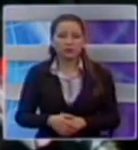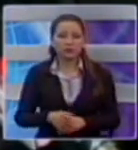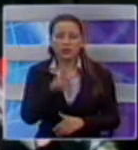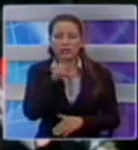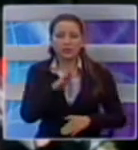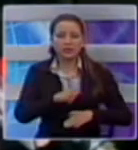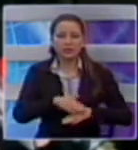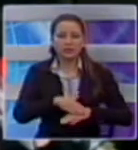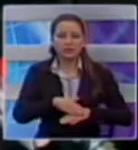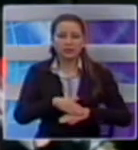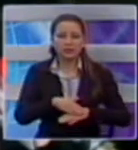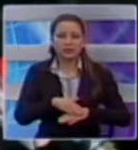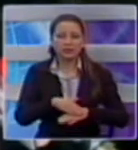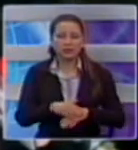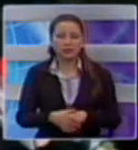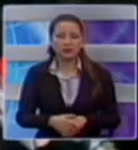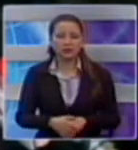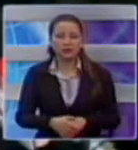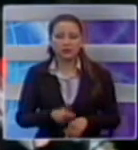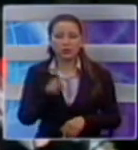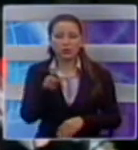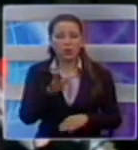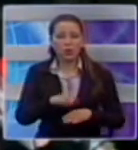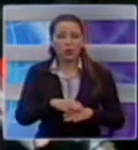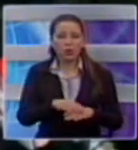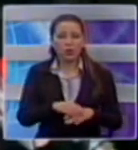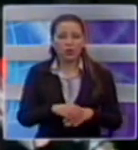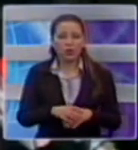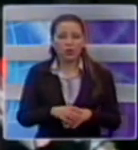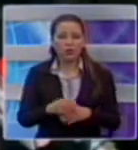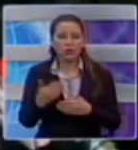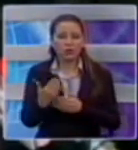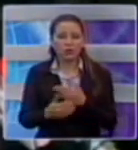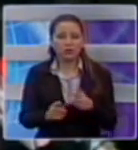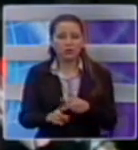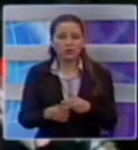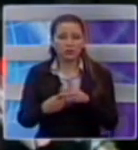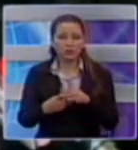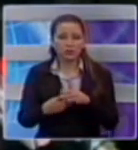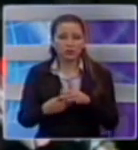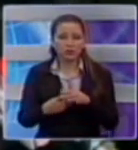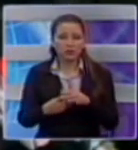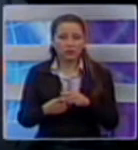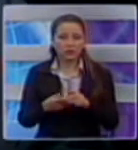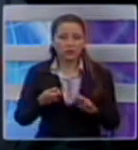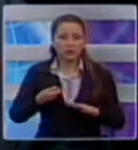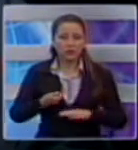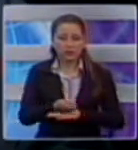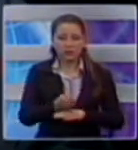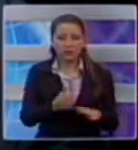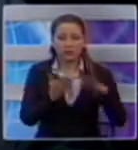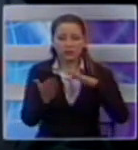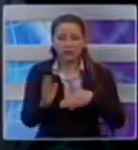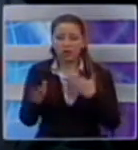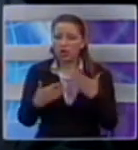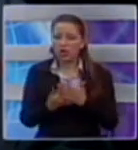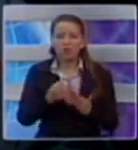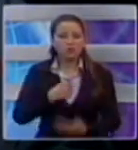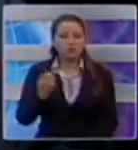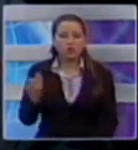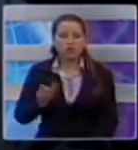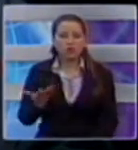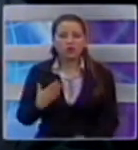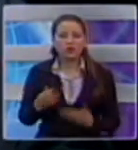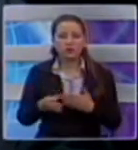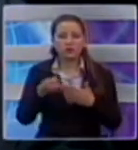para ocultar su delito, proceder a cometer un asesinato. Son todos originarios del sector